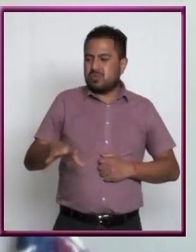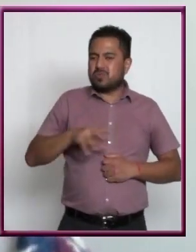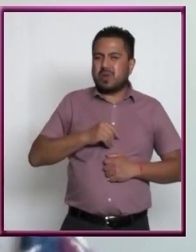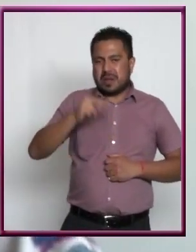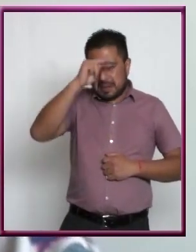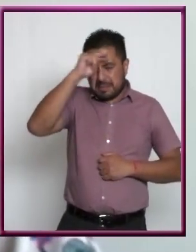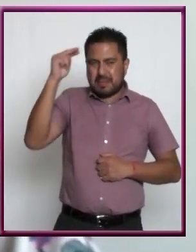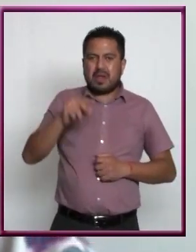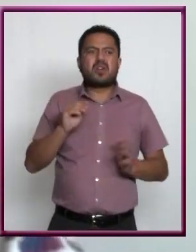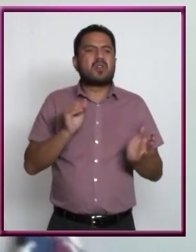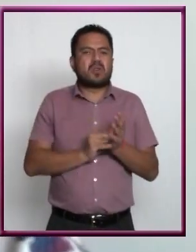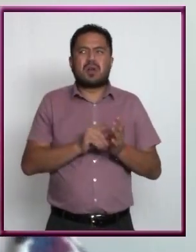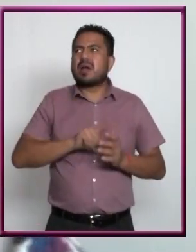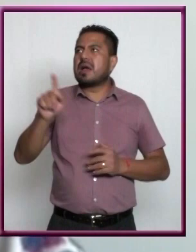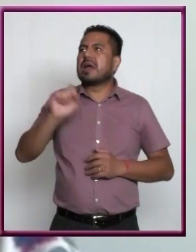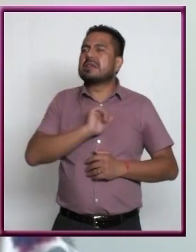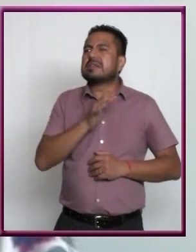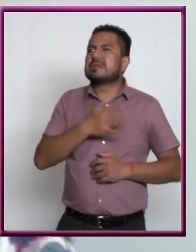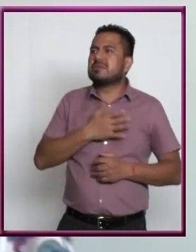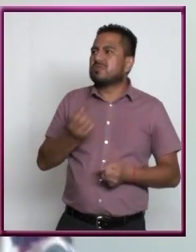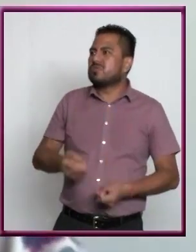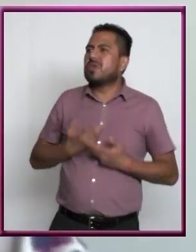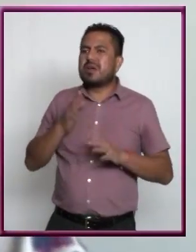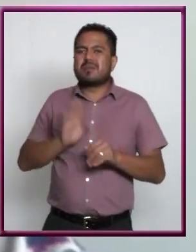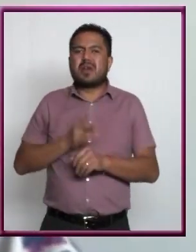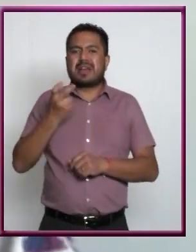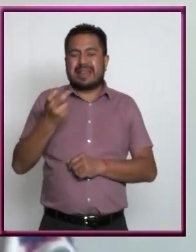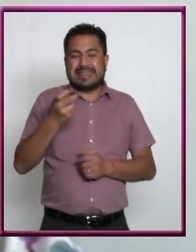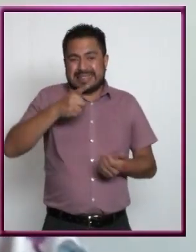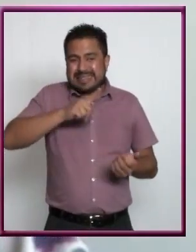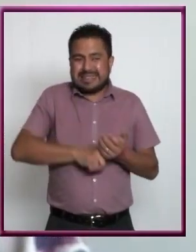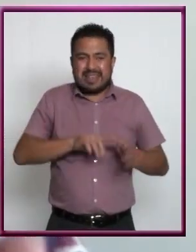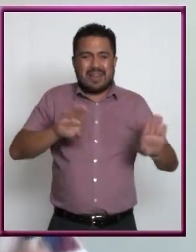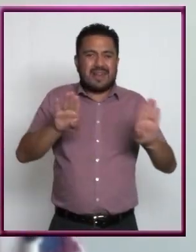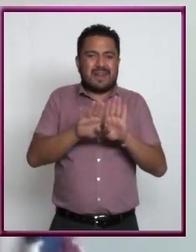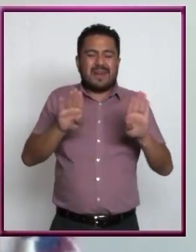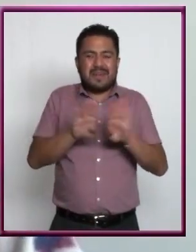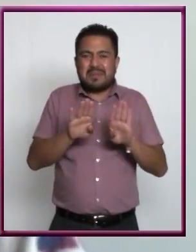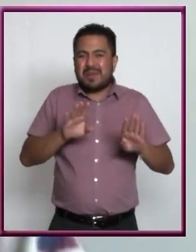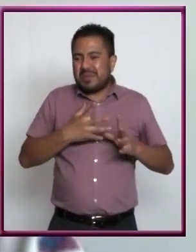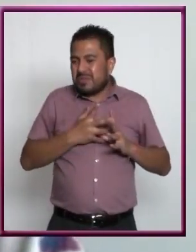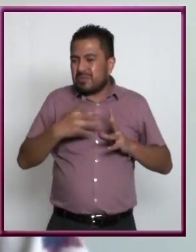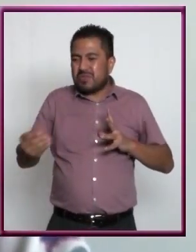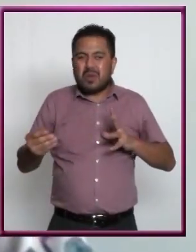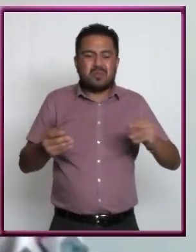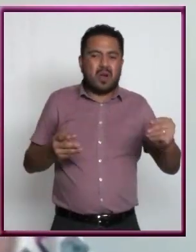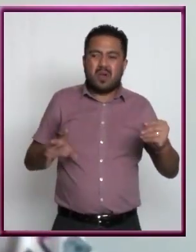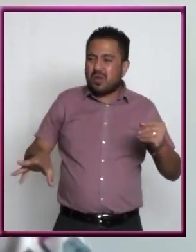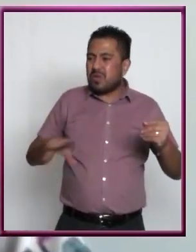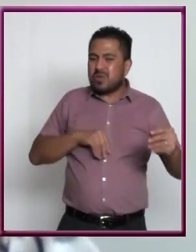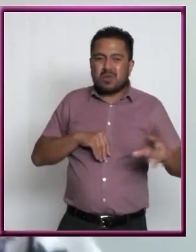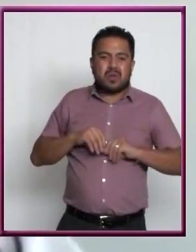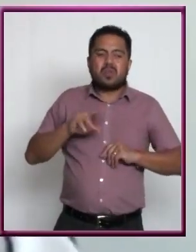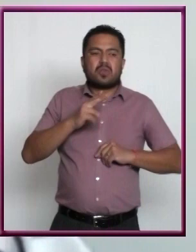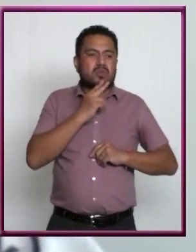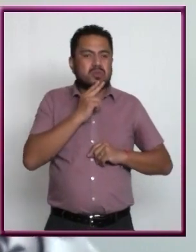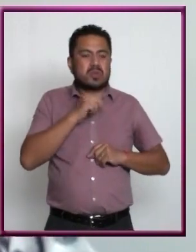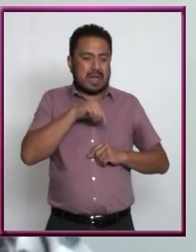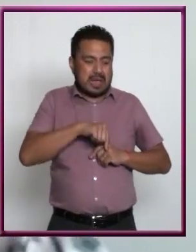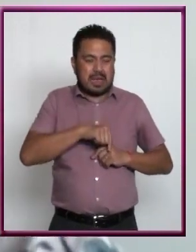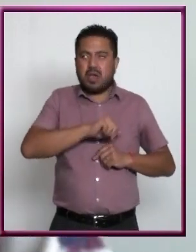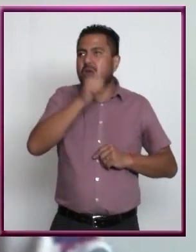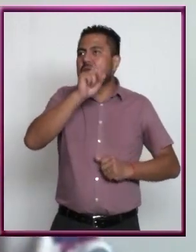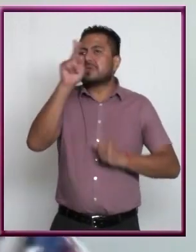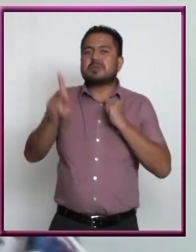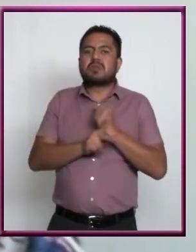digo de México y que las digo en España, porque es eso exactamente, y es esa manera de decirlo que se usa aquí y no se usa en otros países,